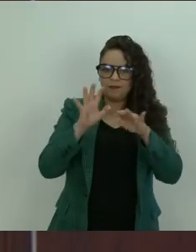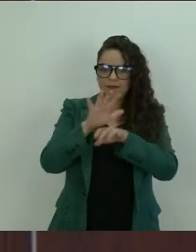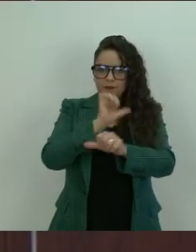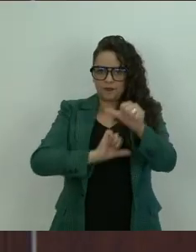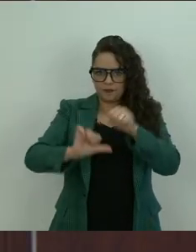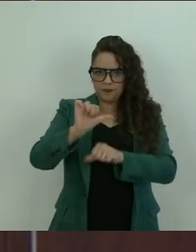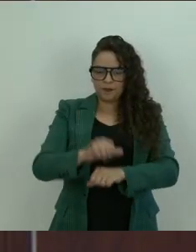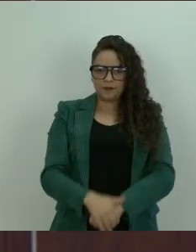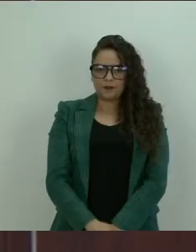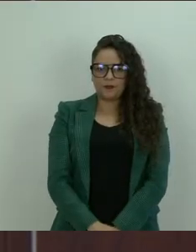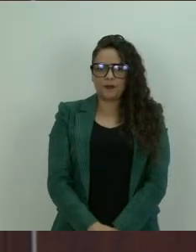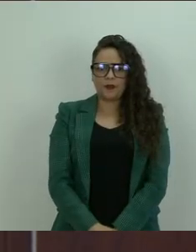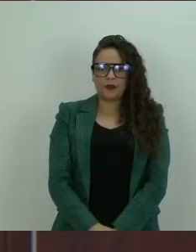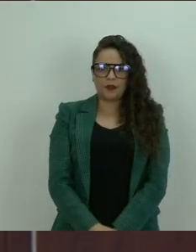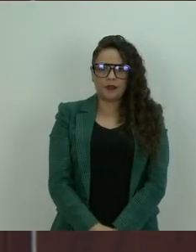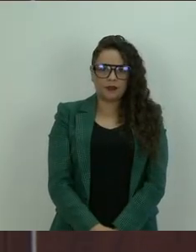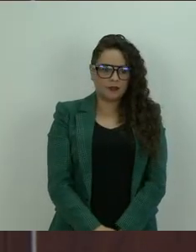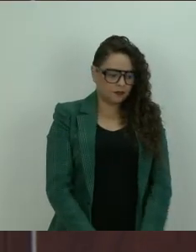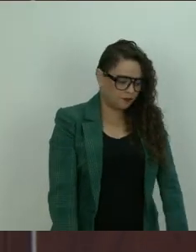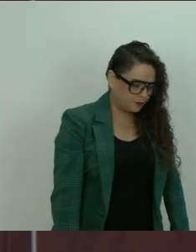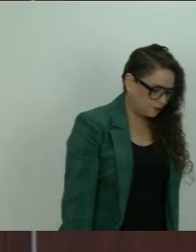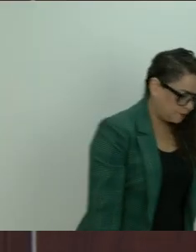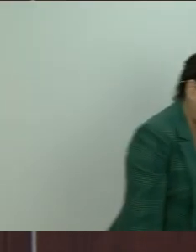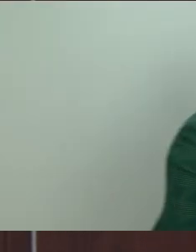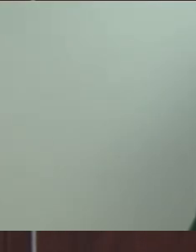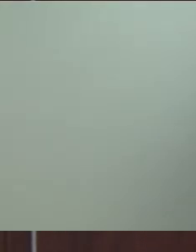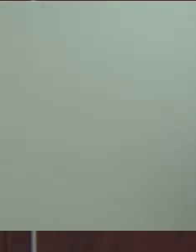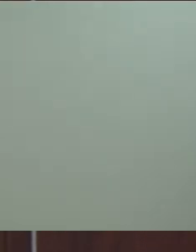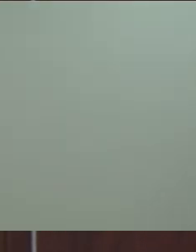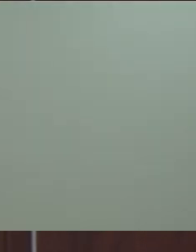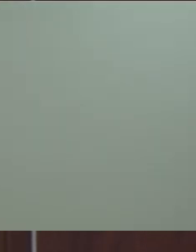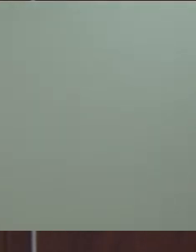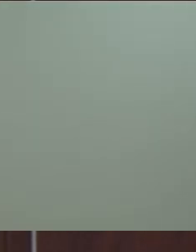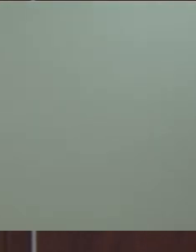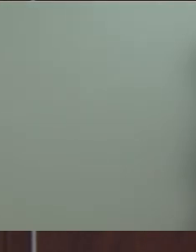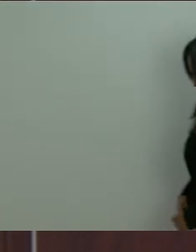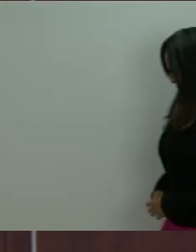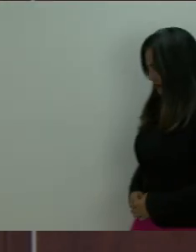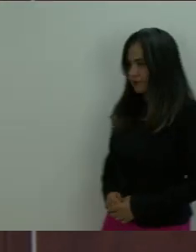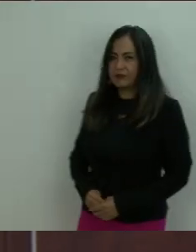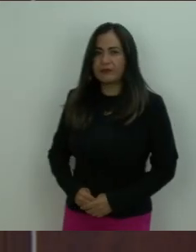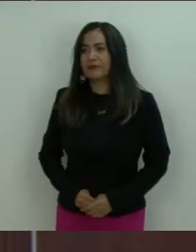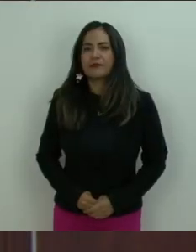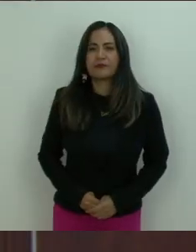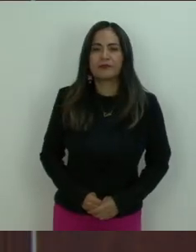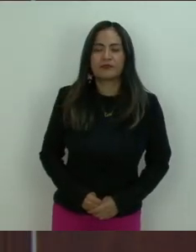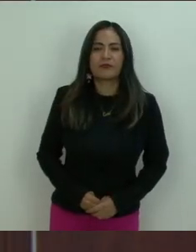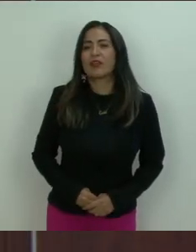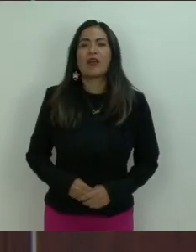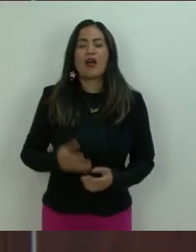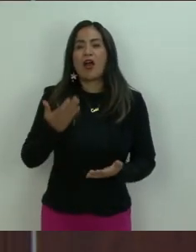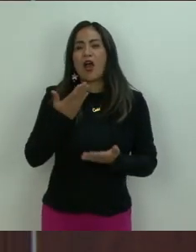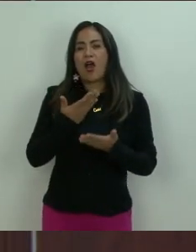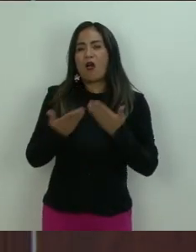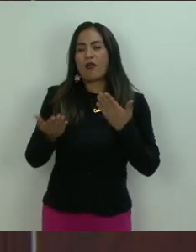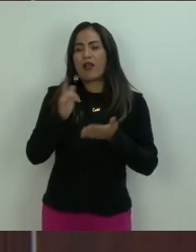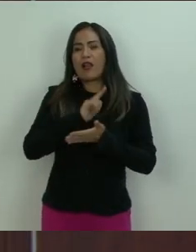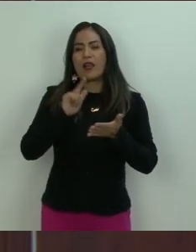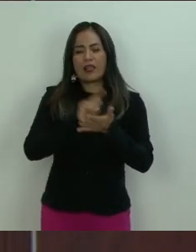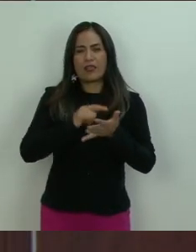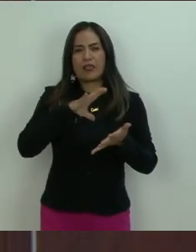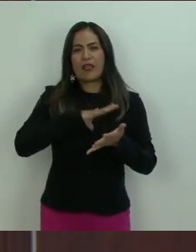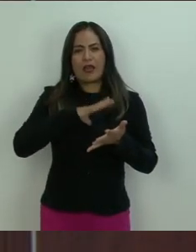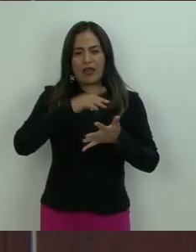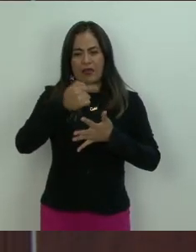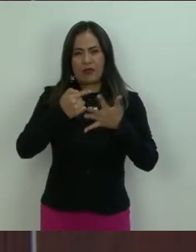¿Qué leyes hay a favor de las mujeres y qué discriminaciones todavía existen a nivel legislativo?